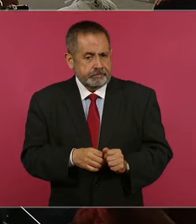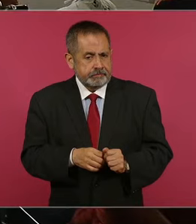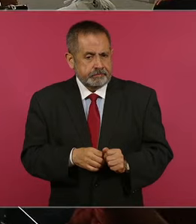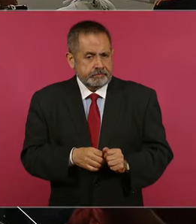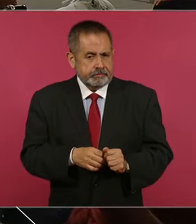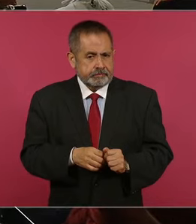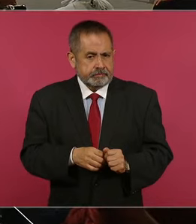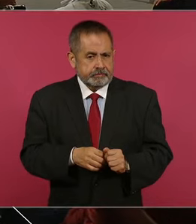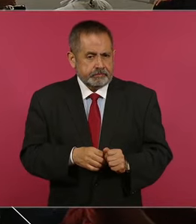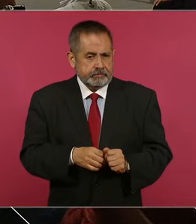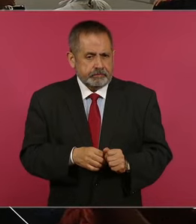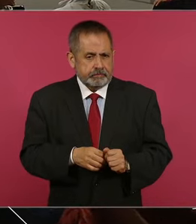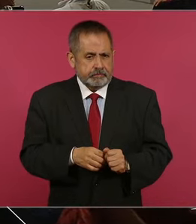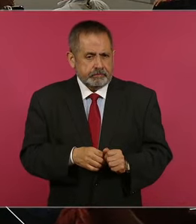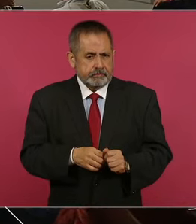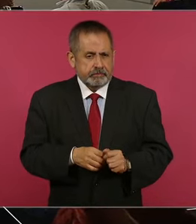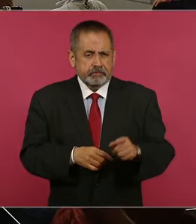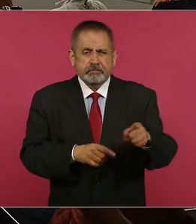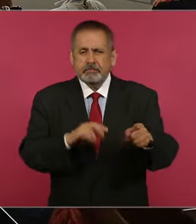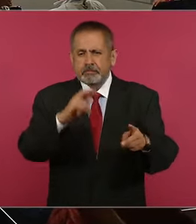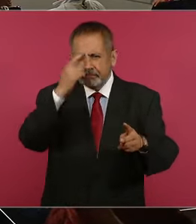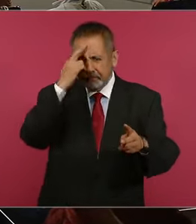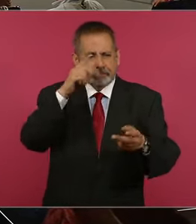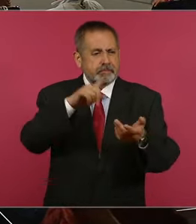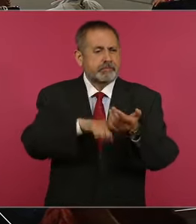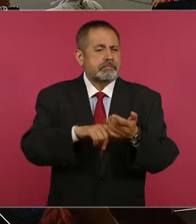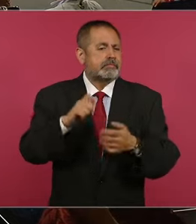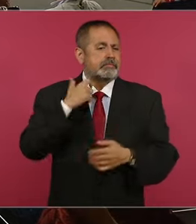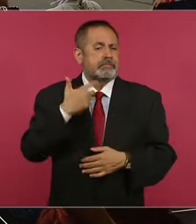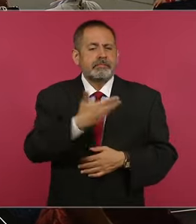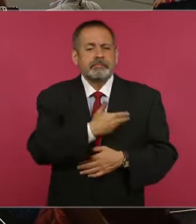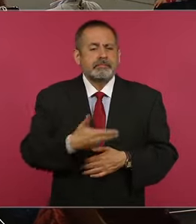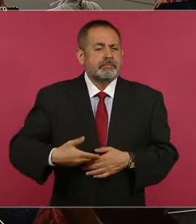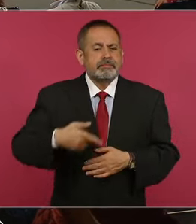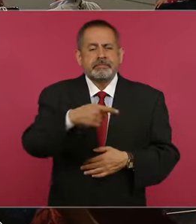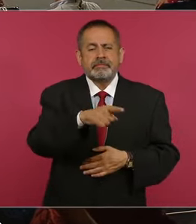de la presidenta de la Suprema Corte,